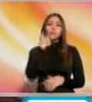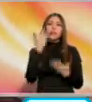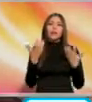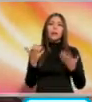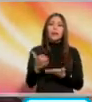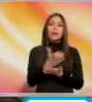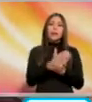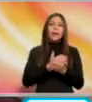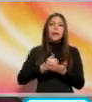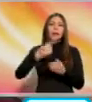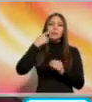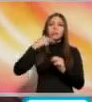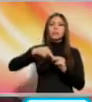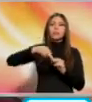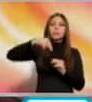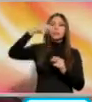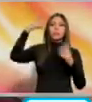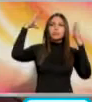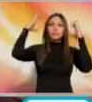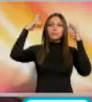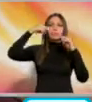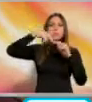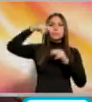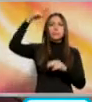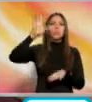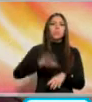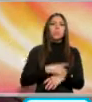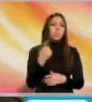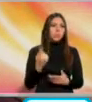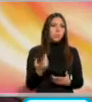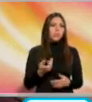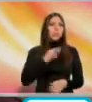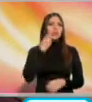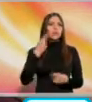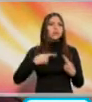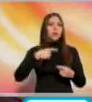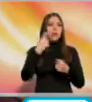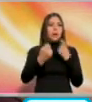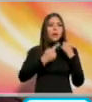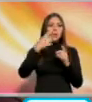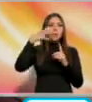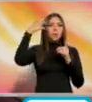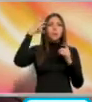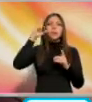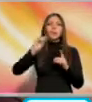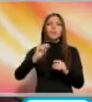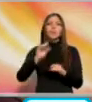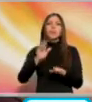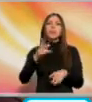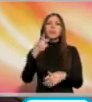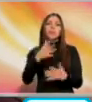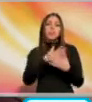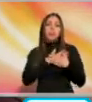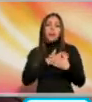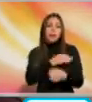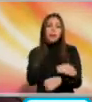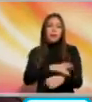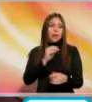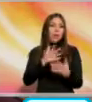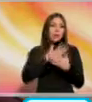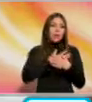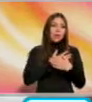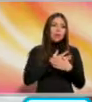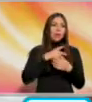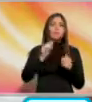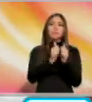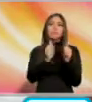¿no? ¿Por qué cambiaste? Sí, bueno, porque dicen que los astronautas no aman a su familia o que tienen que estar muy despegados de la familia y tienen que estar... Y yo sí soy muy